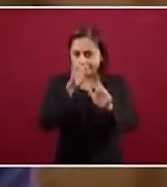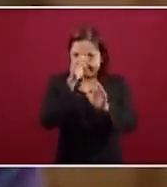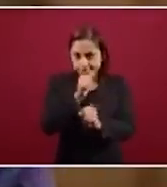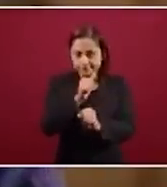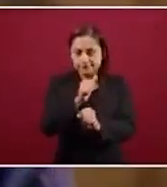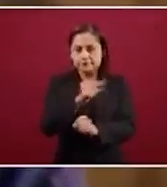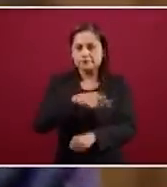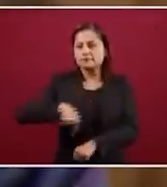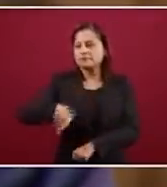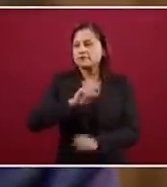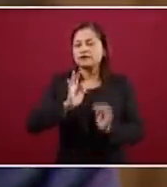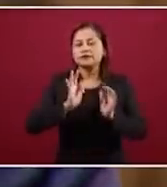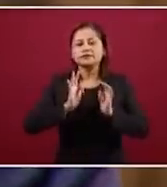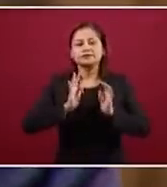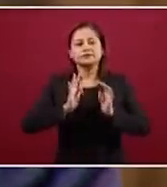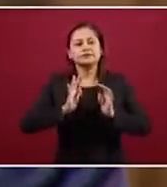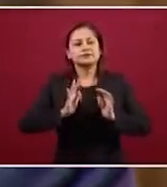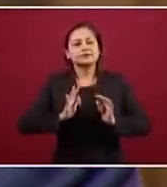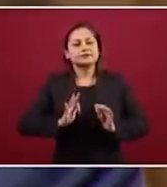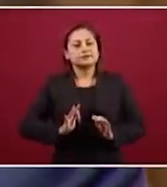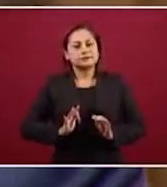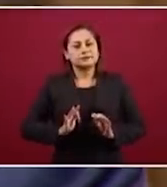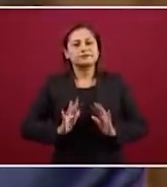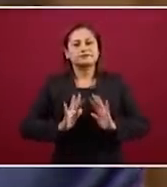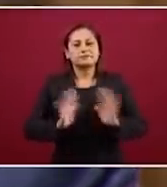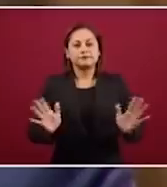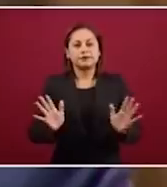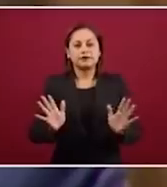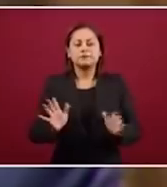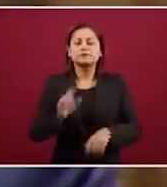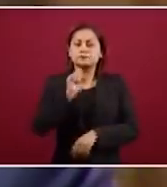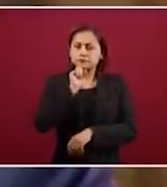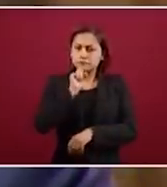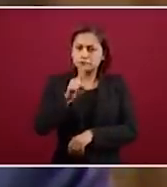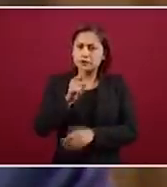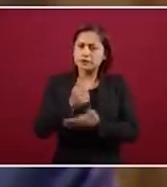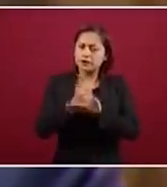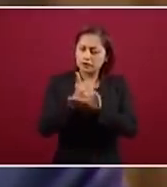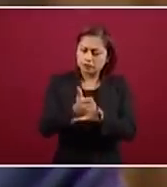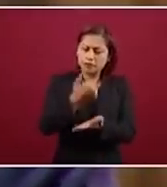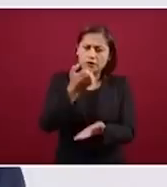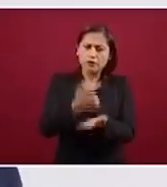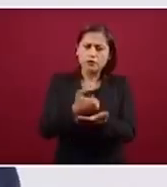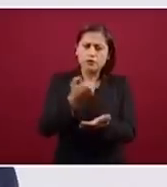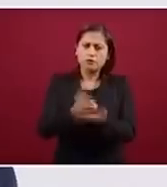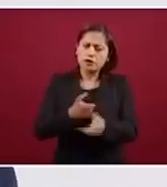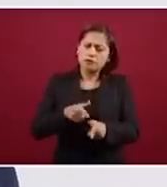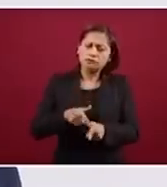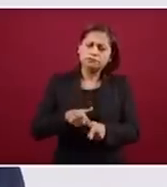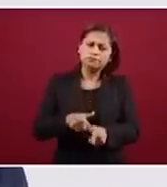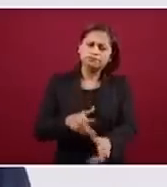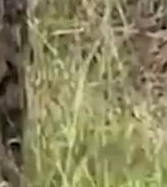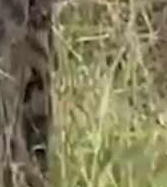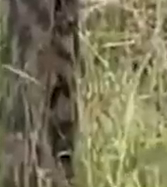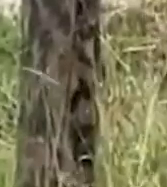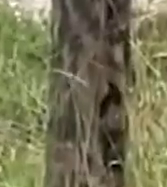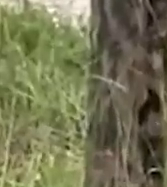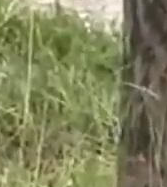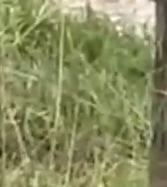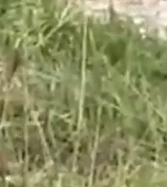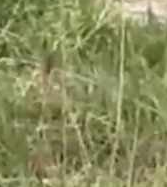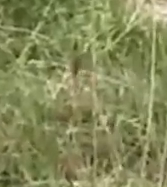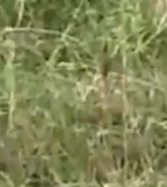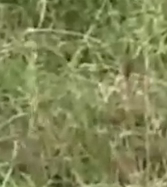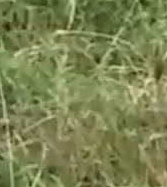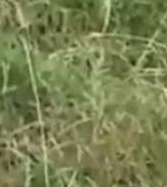tranquilidad de todos, para la estabilidad económica y financiera en el mundo.